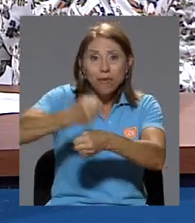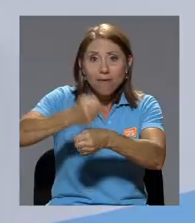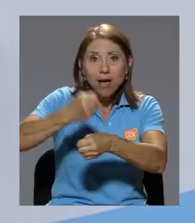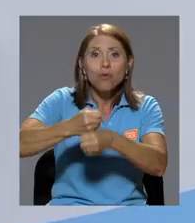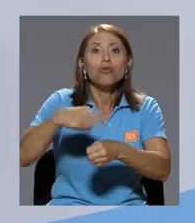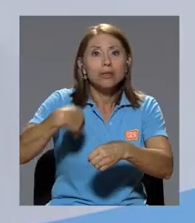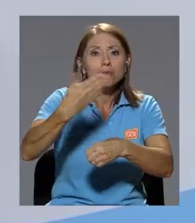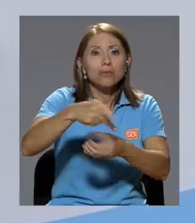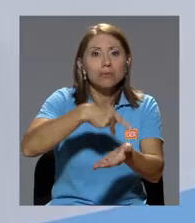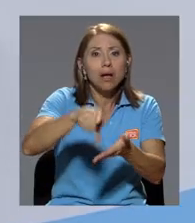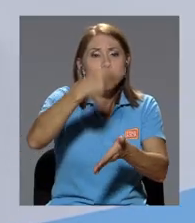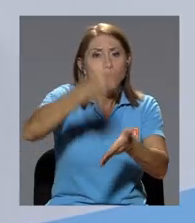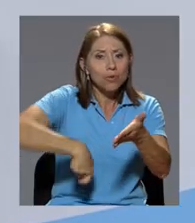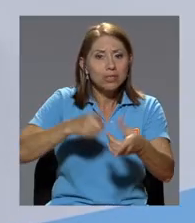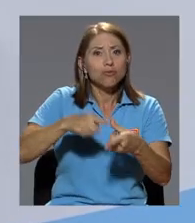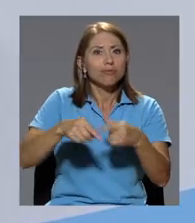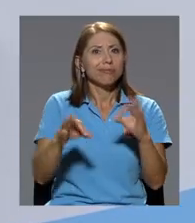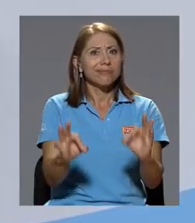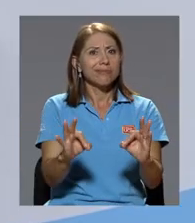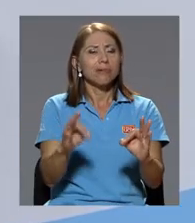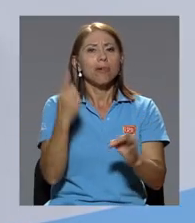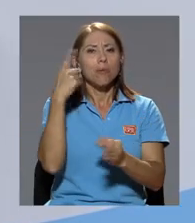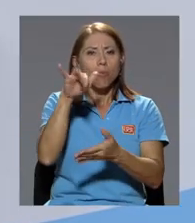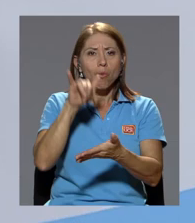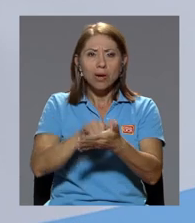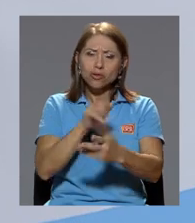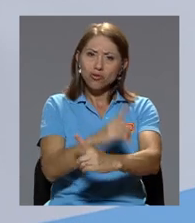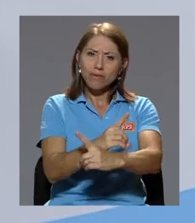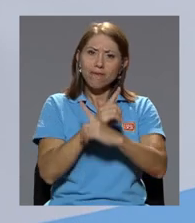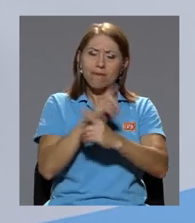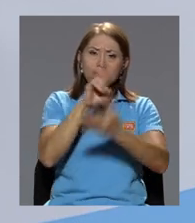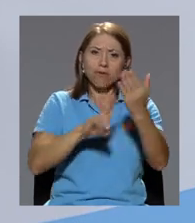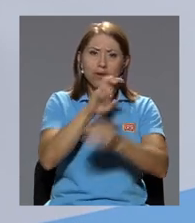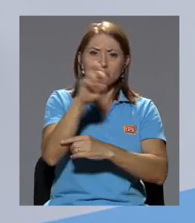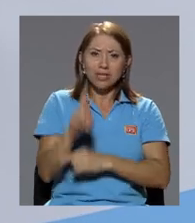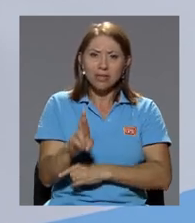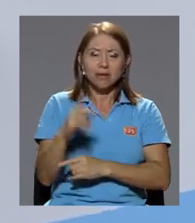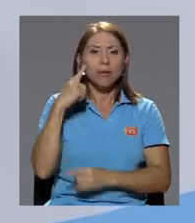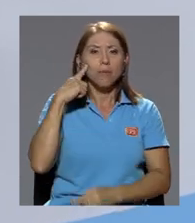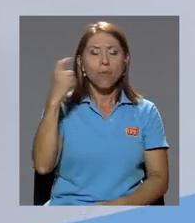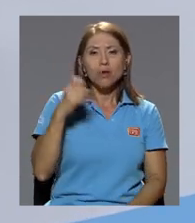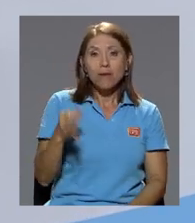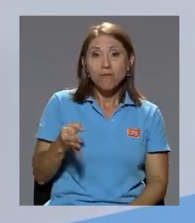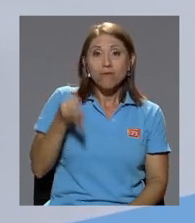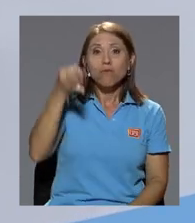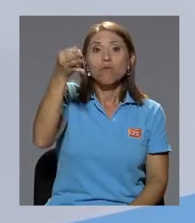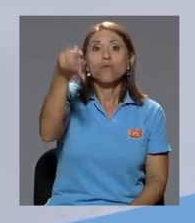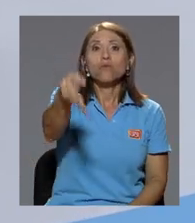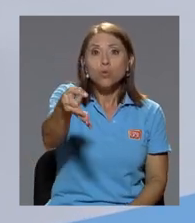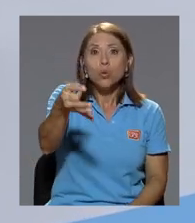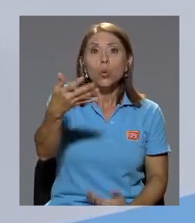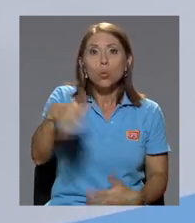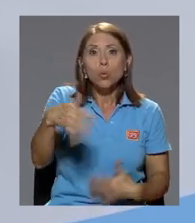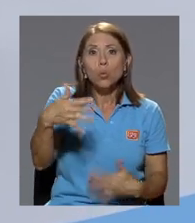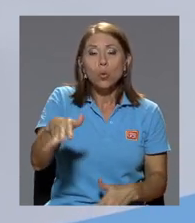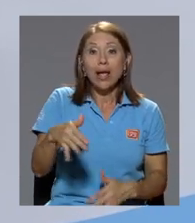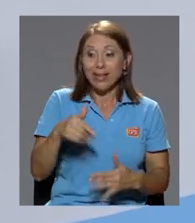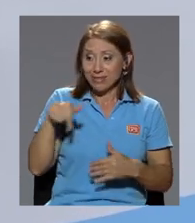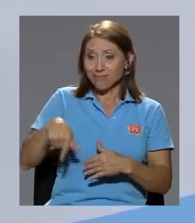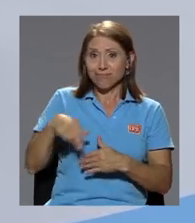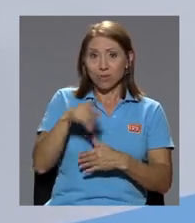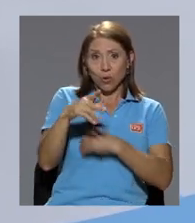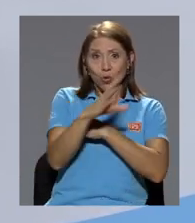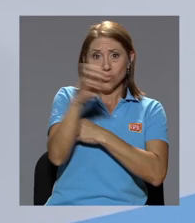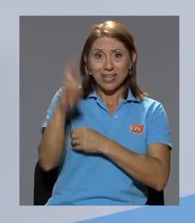trabajo por eso que tenemos que defender la universidad de costa rica porque el futuro y tal la el país de costa rica se ha configurado y ha